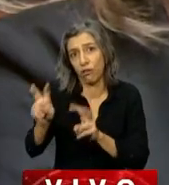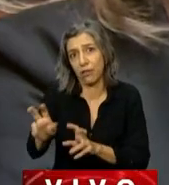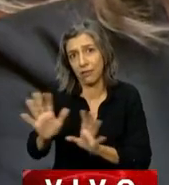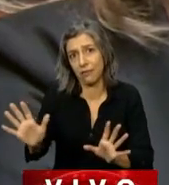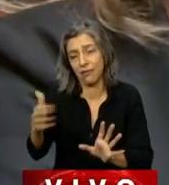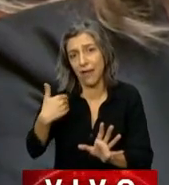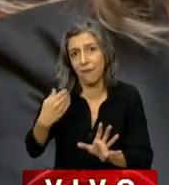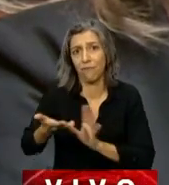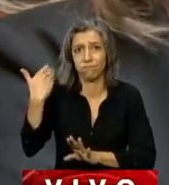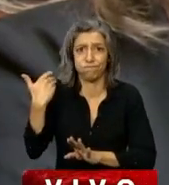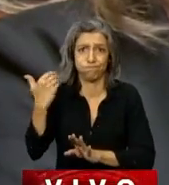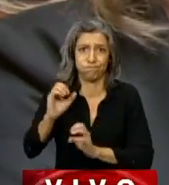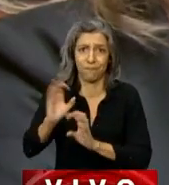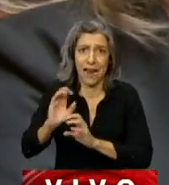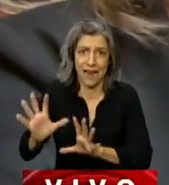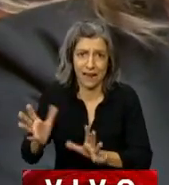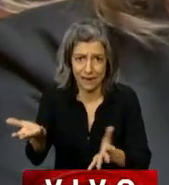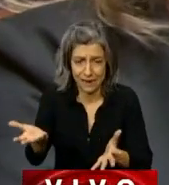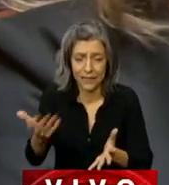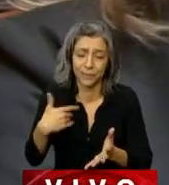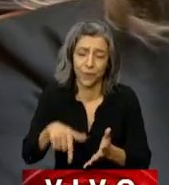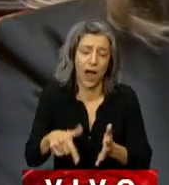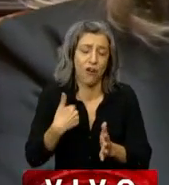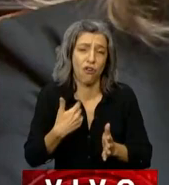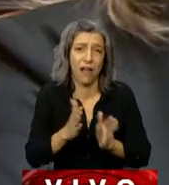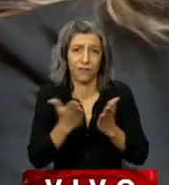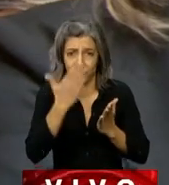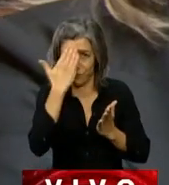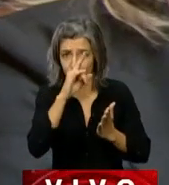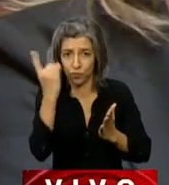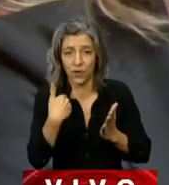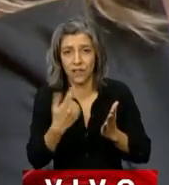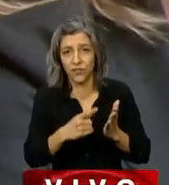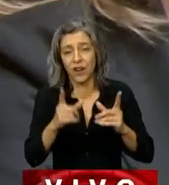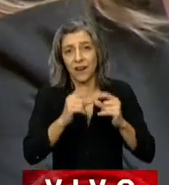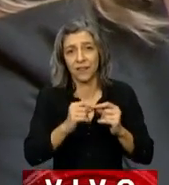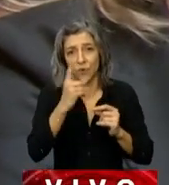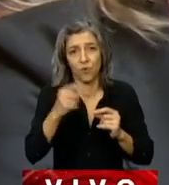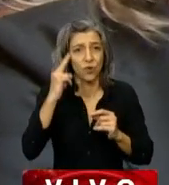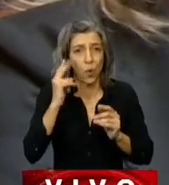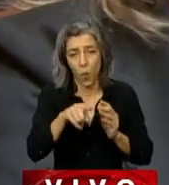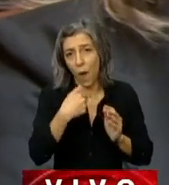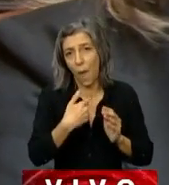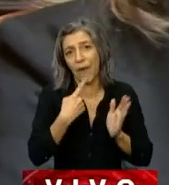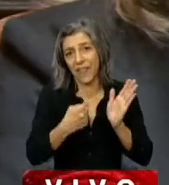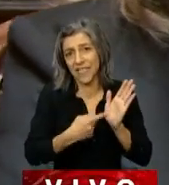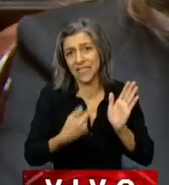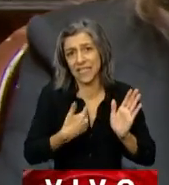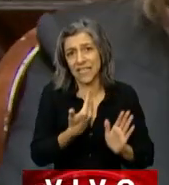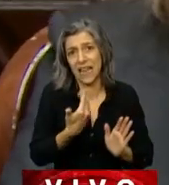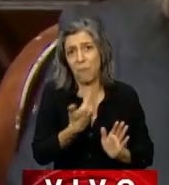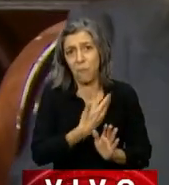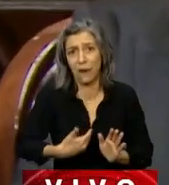está, en incumplimiento al artículo 109 de la Constitución, el que establece que en ningún caso el presidente de la Nación puede ejercer